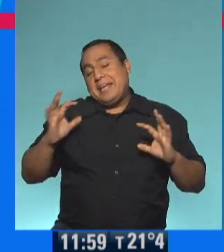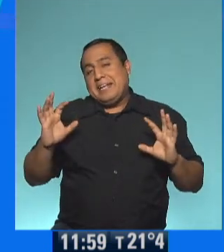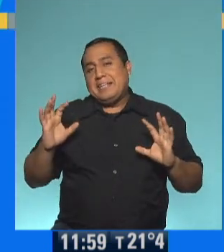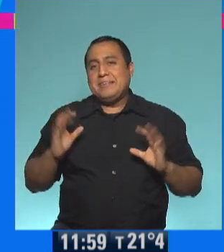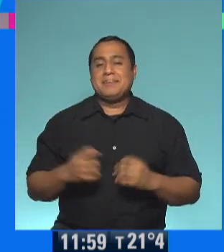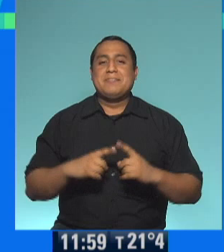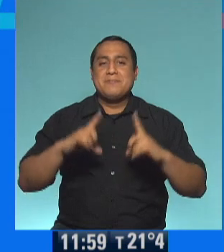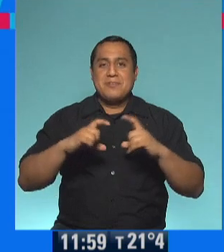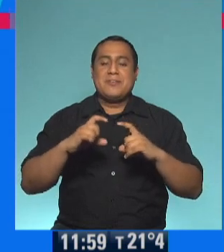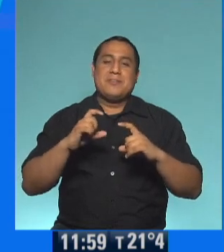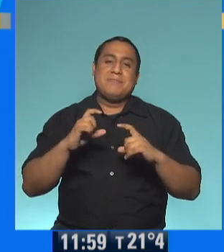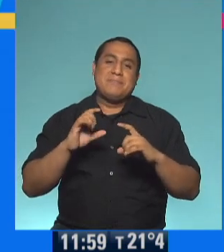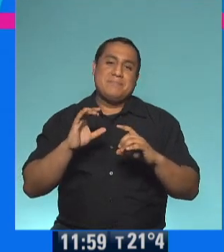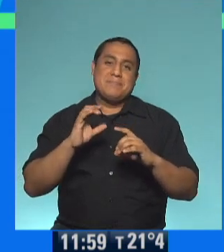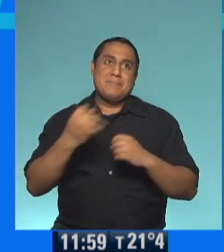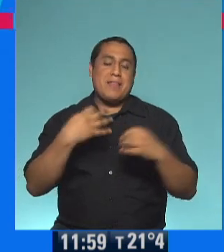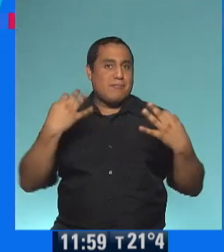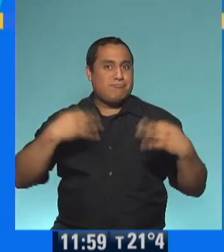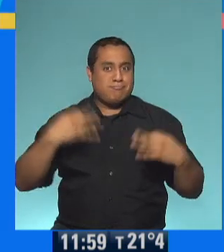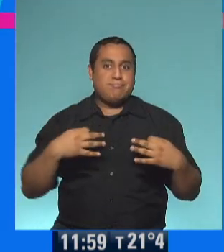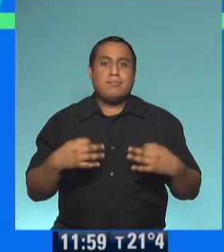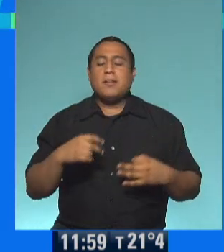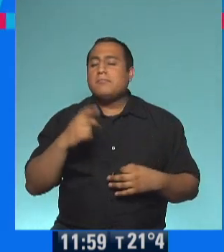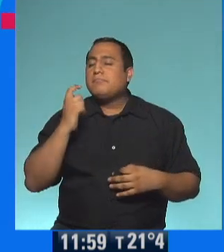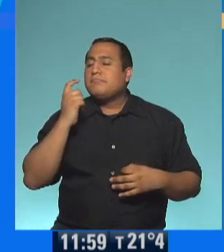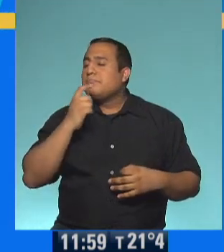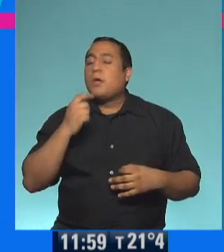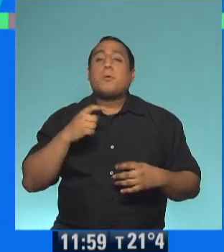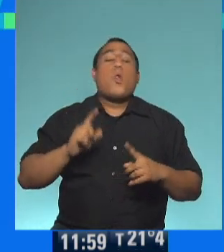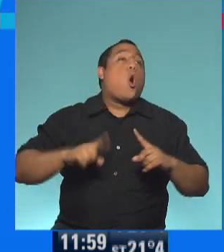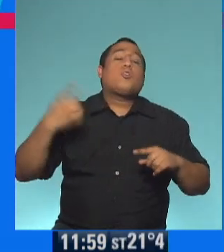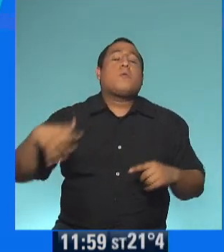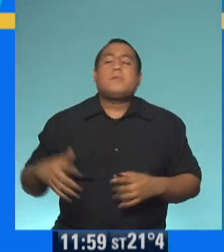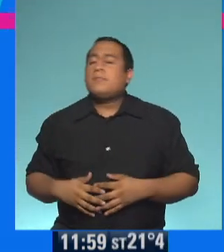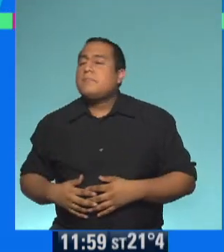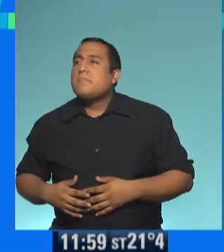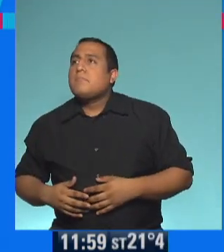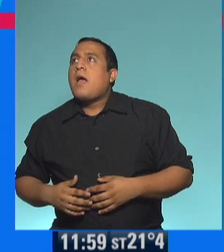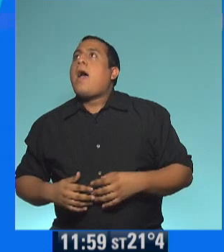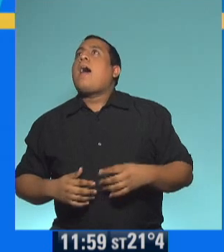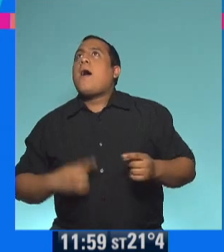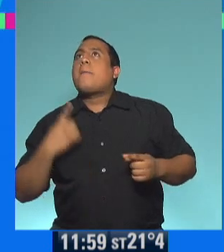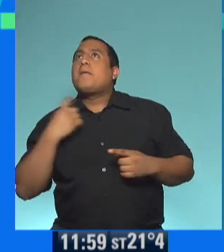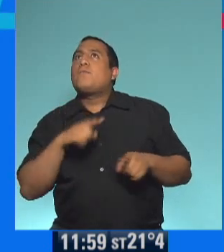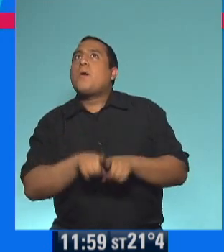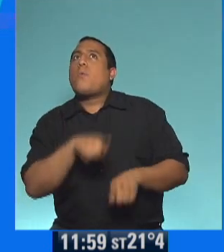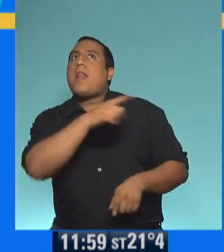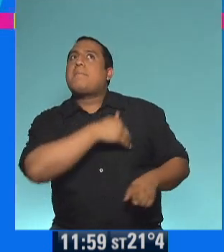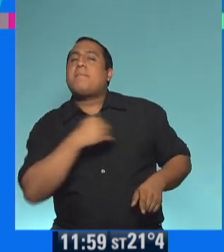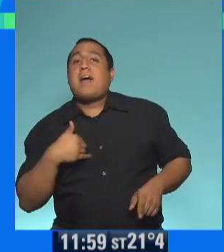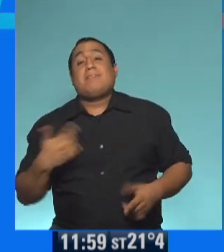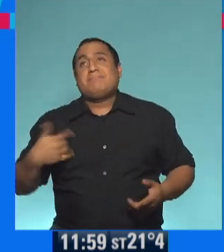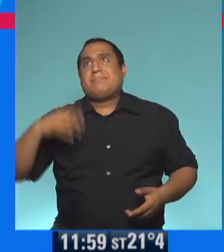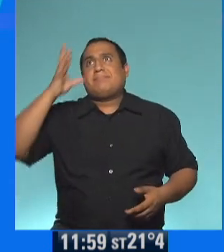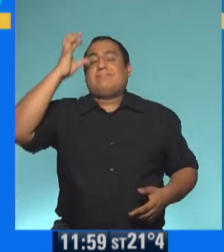te hace recordar a mamá, que está con nosotros, pero capaz que olés eso en otro lado y decís, ah, este es el perfume de mamá. Claro. Tal cual. A mí me pasa eso con